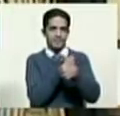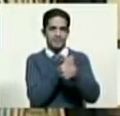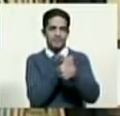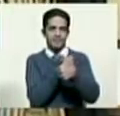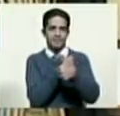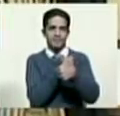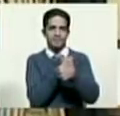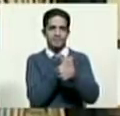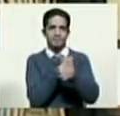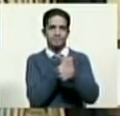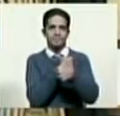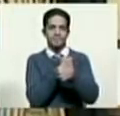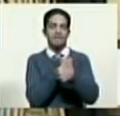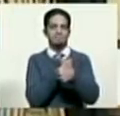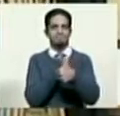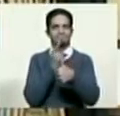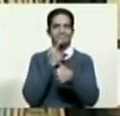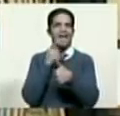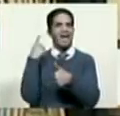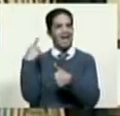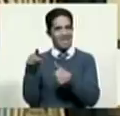hay puntos en comunes